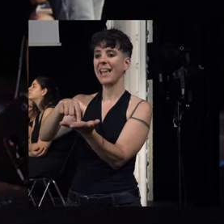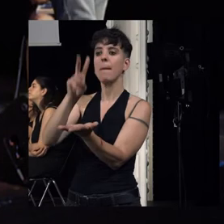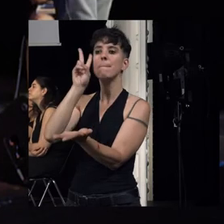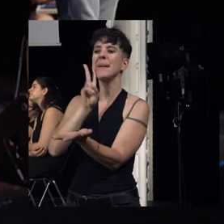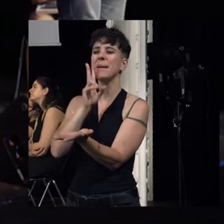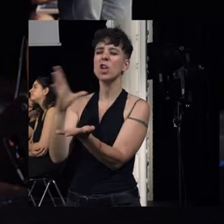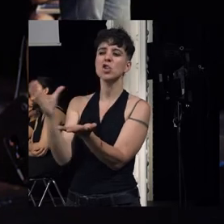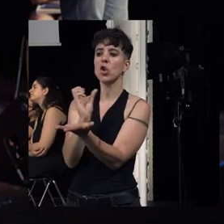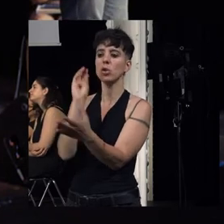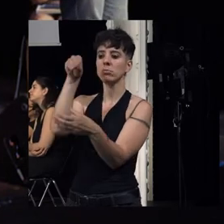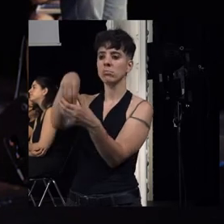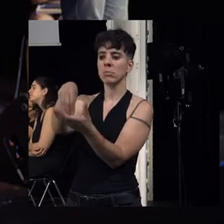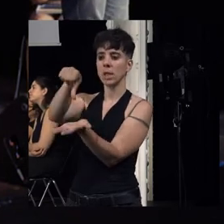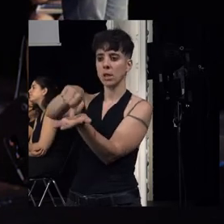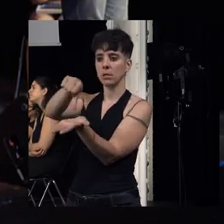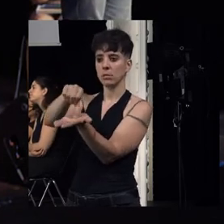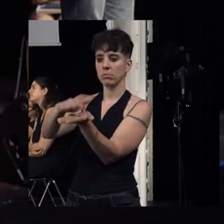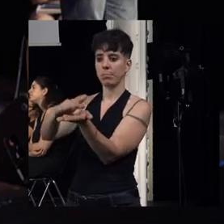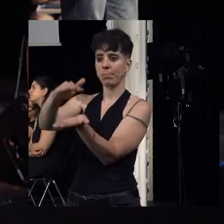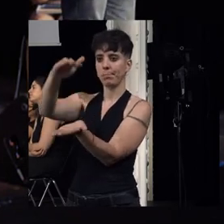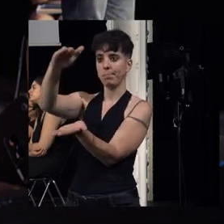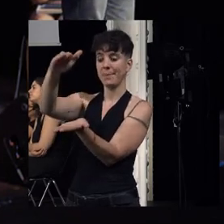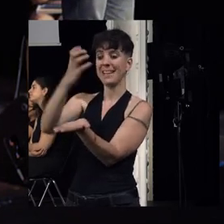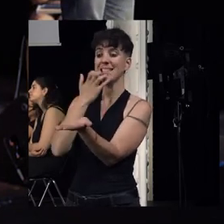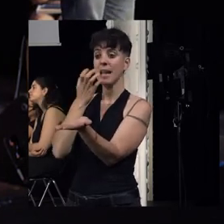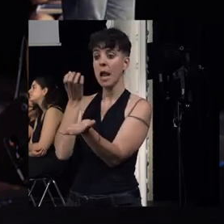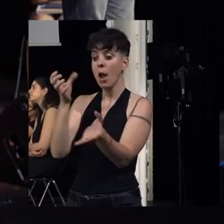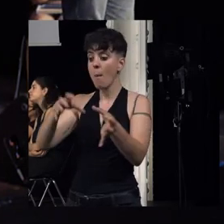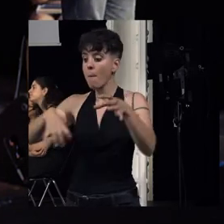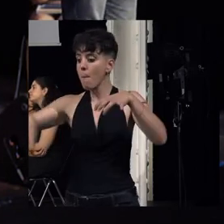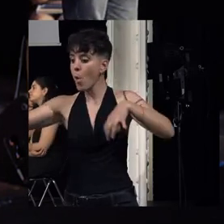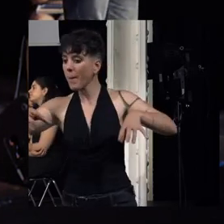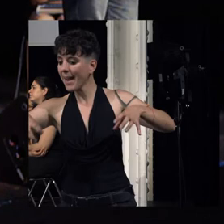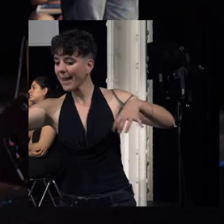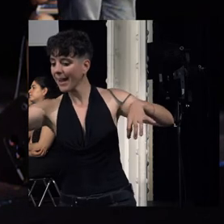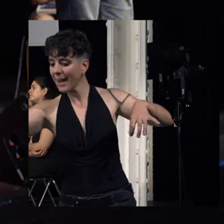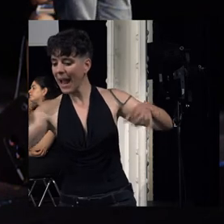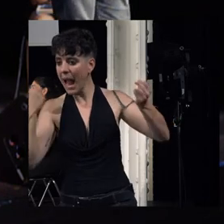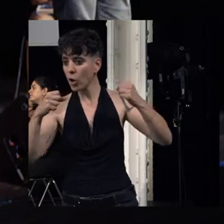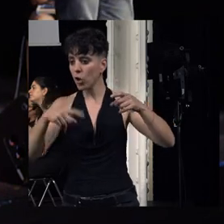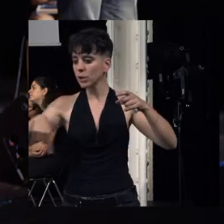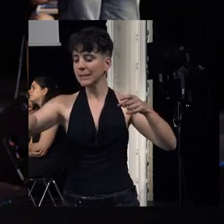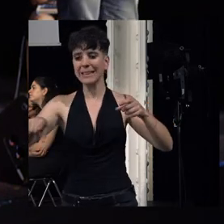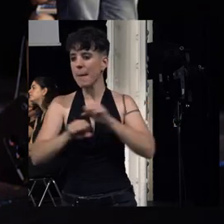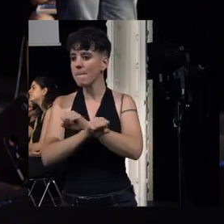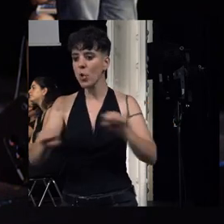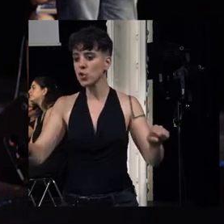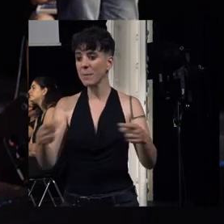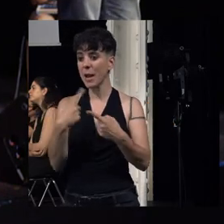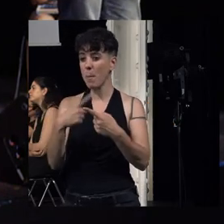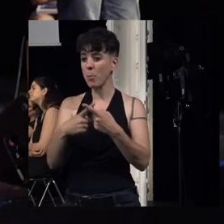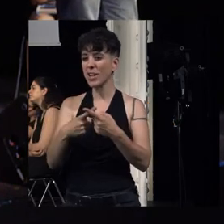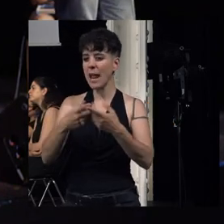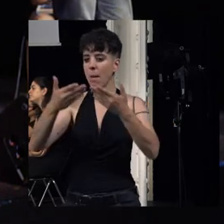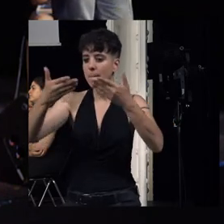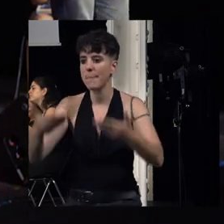privilegios, por más que tú intentes mover algo, no puedes moverlo. Es imposible moverlo porque está todo el peso